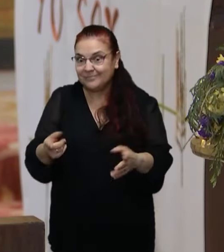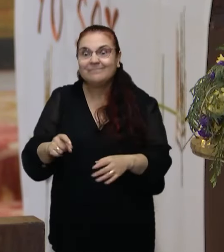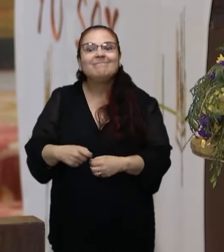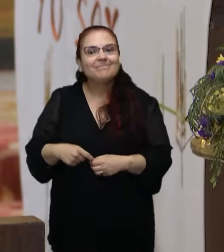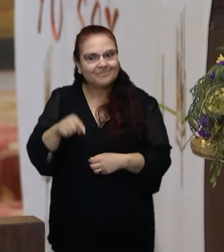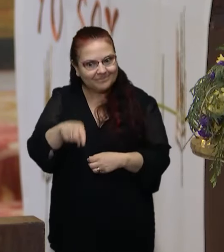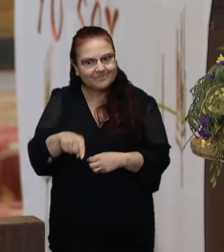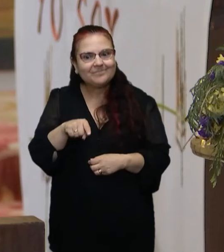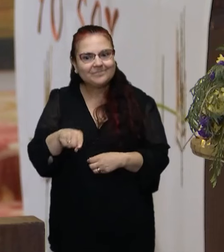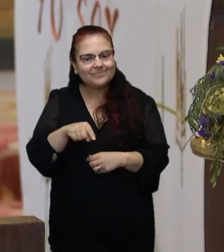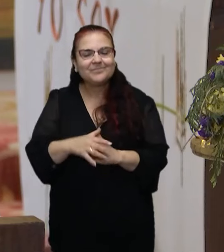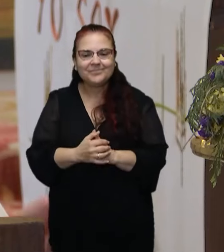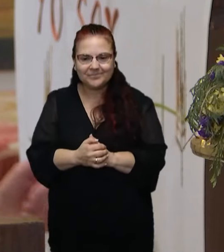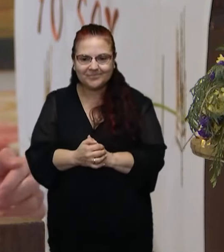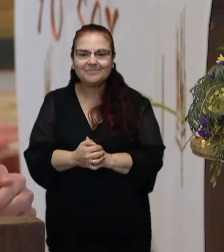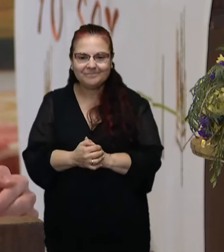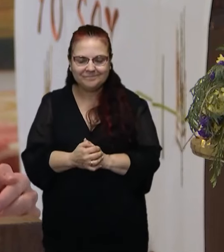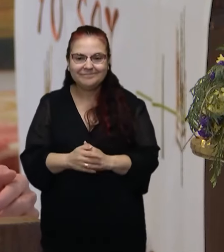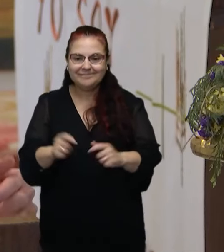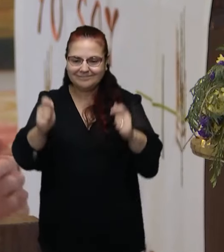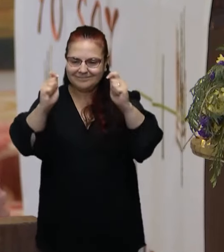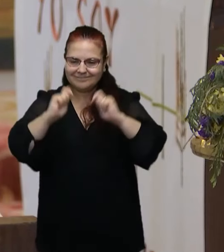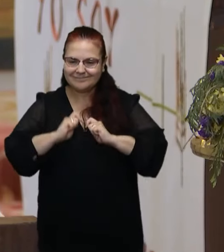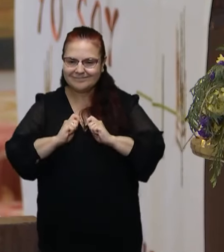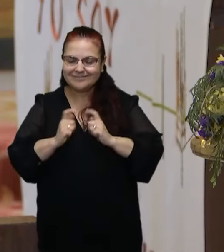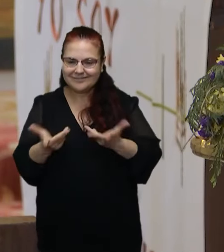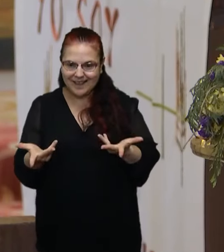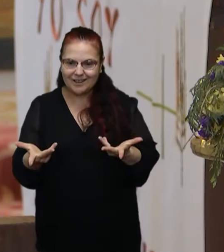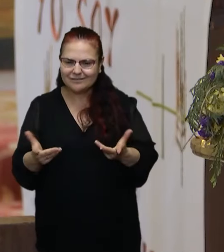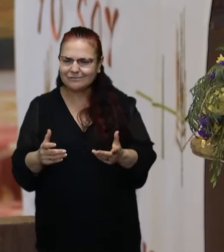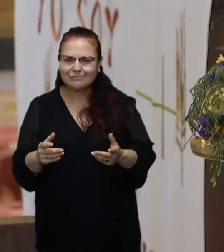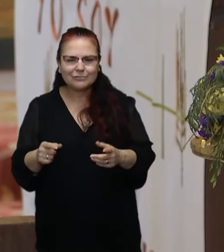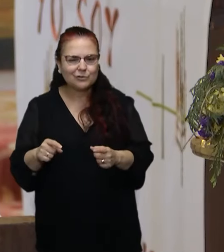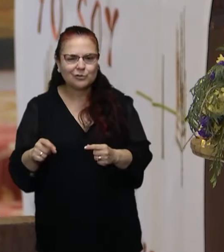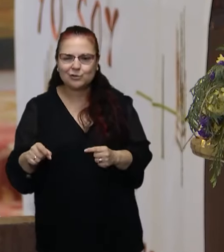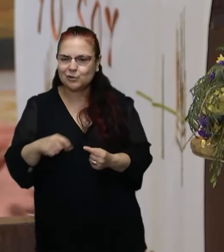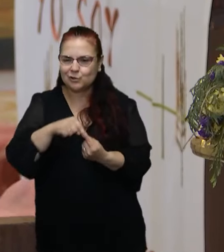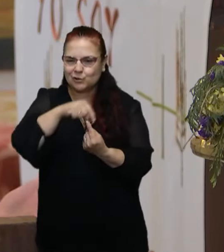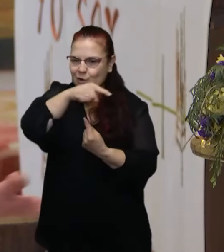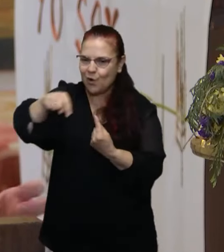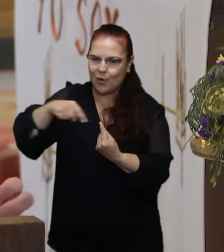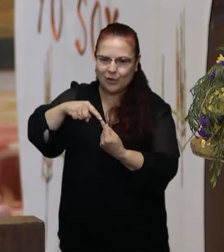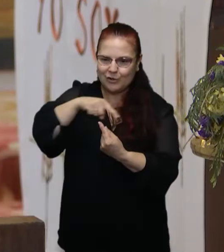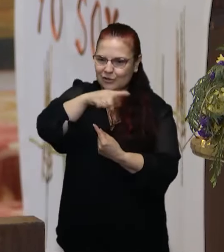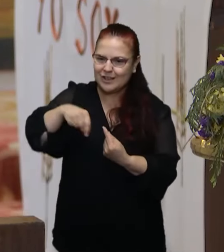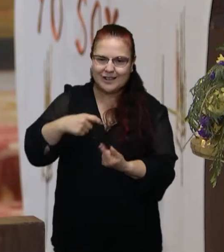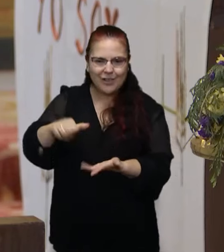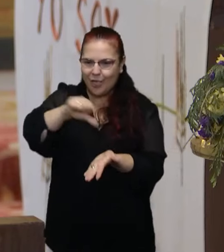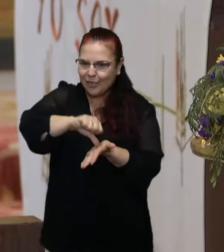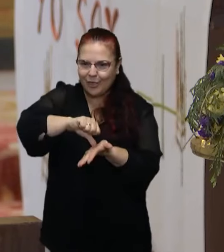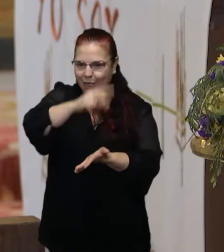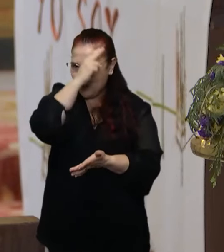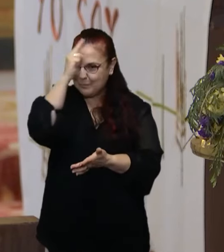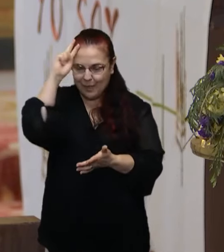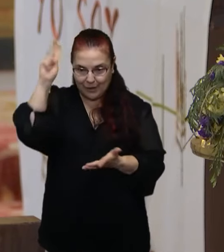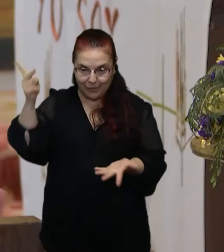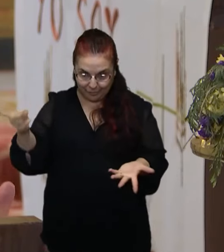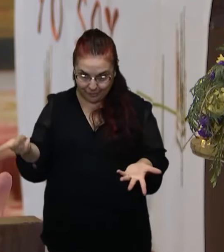lección que nos da todos los años a una ciudad como Madrid.